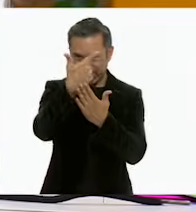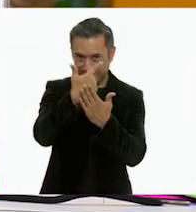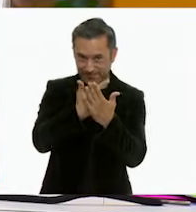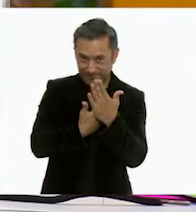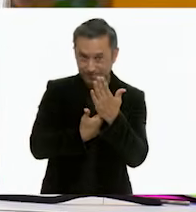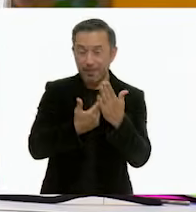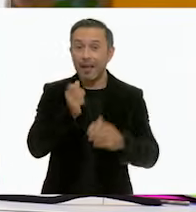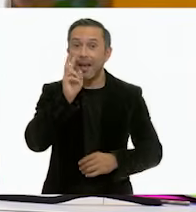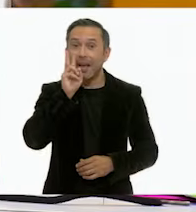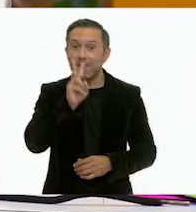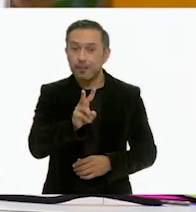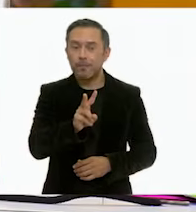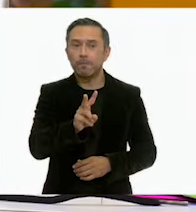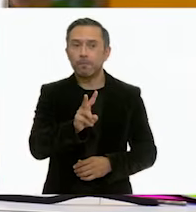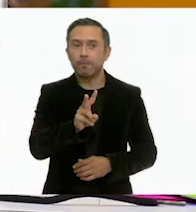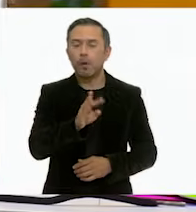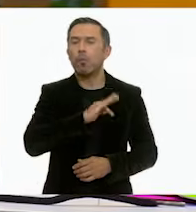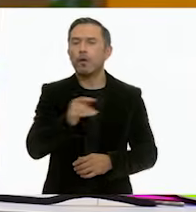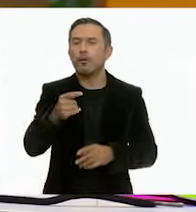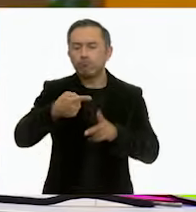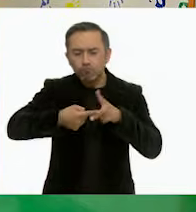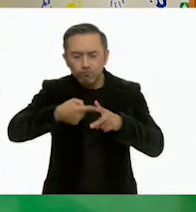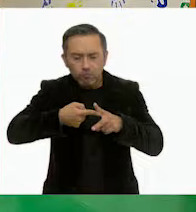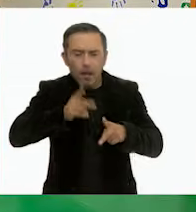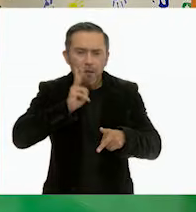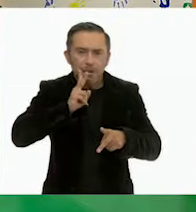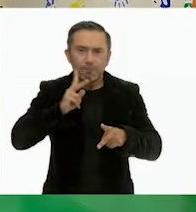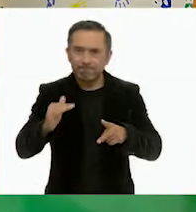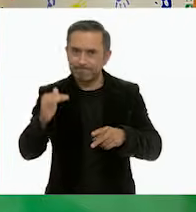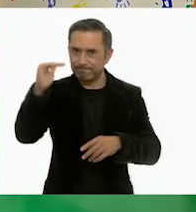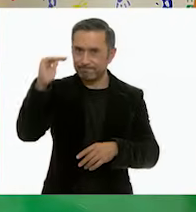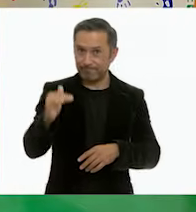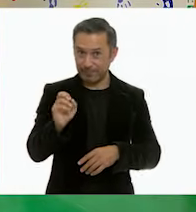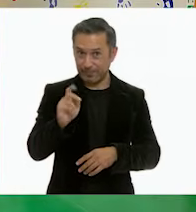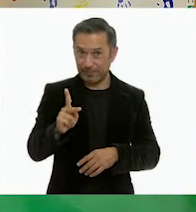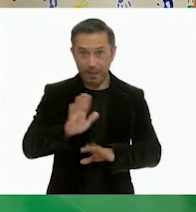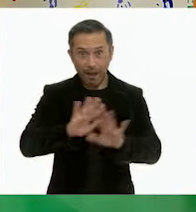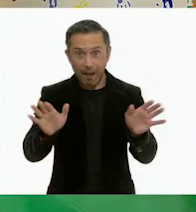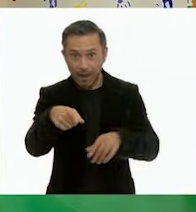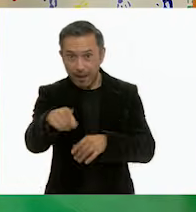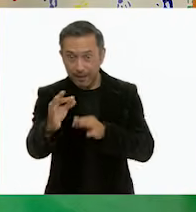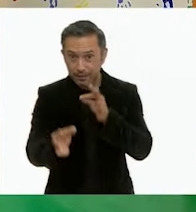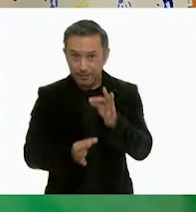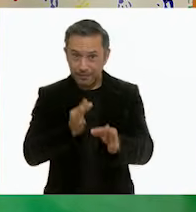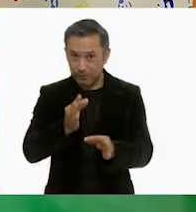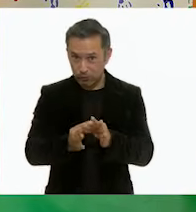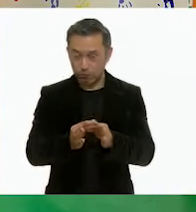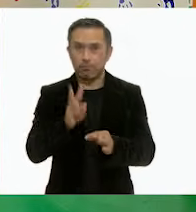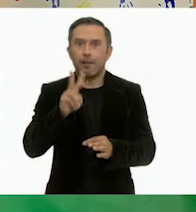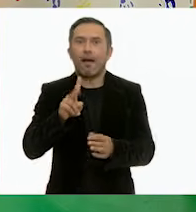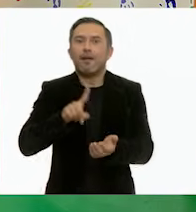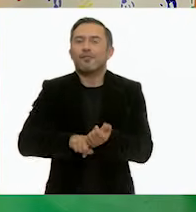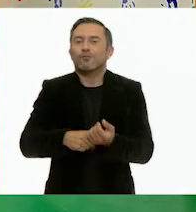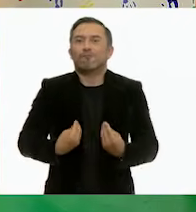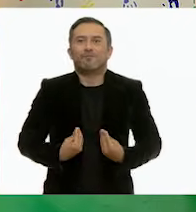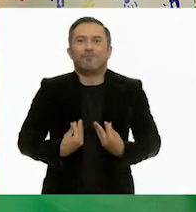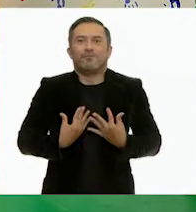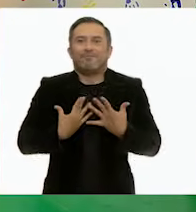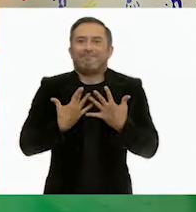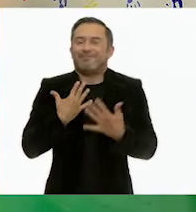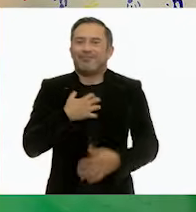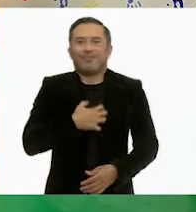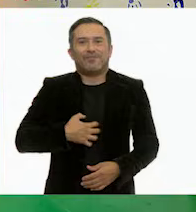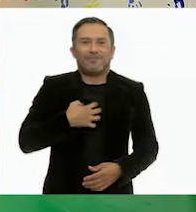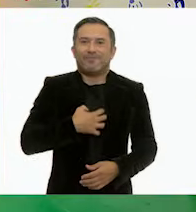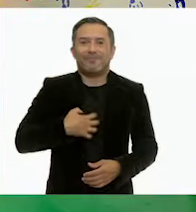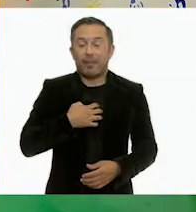empezar a realizar nuestras mediciones. Perfecto, estamos listas, listos y muy, muy emocionadas y emocionados. Así,